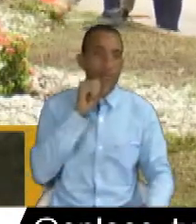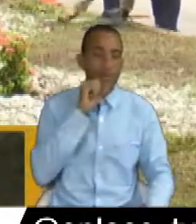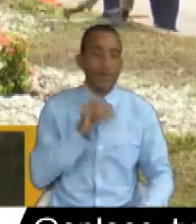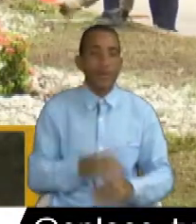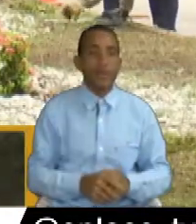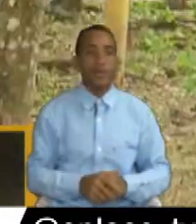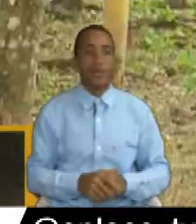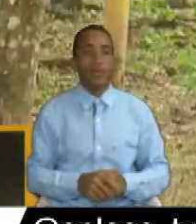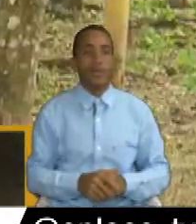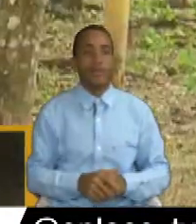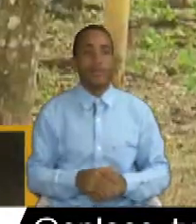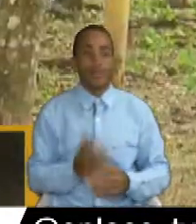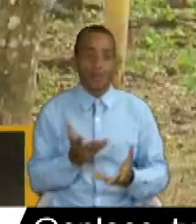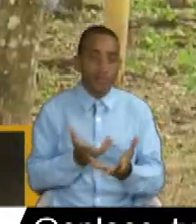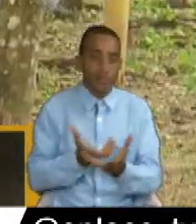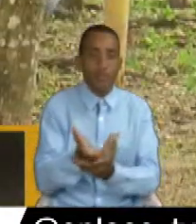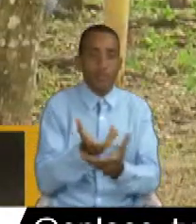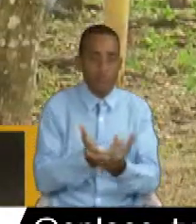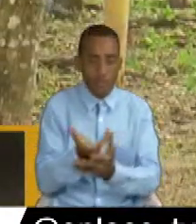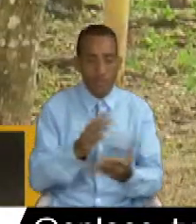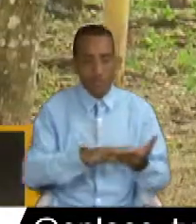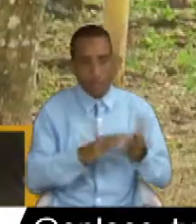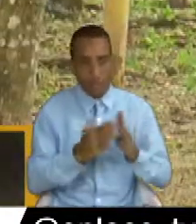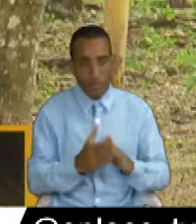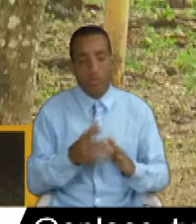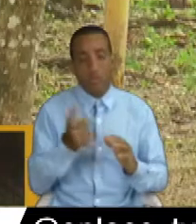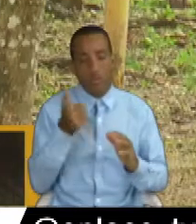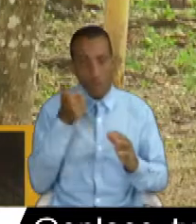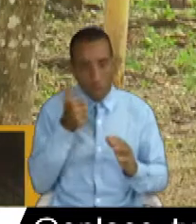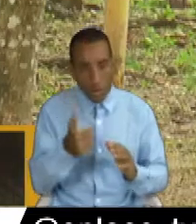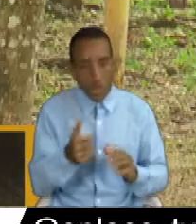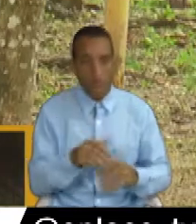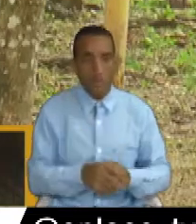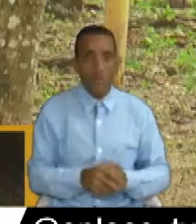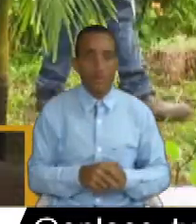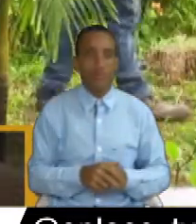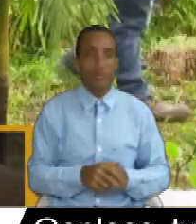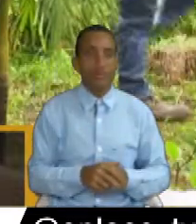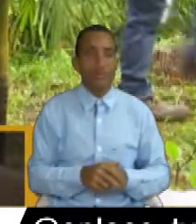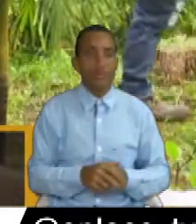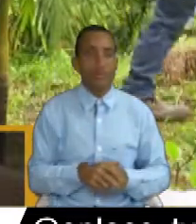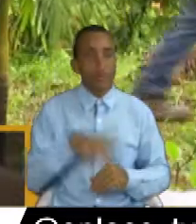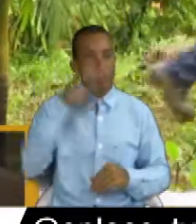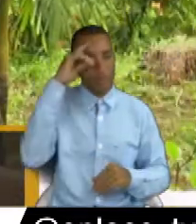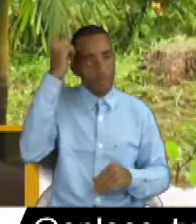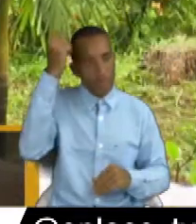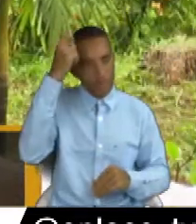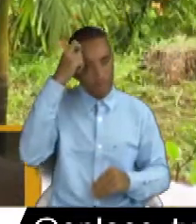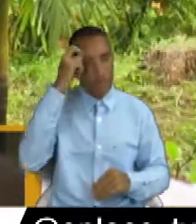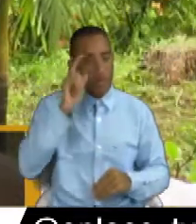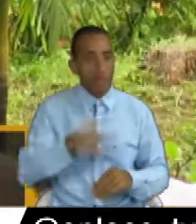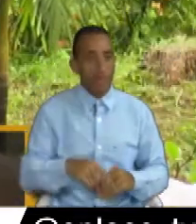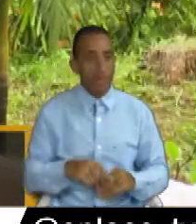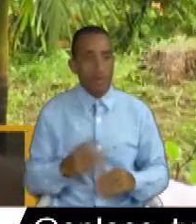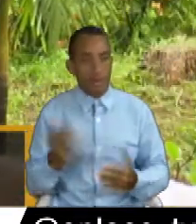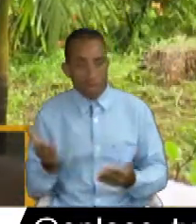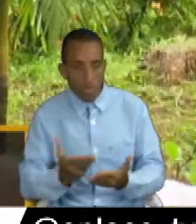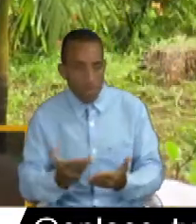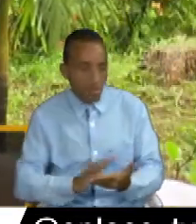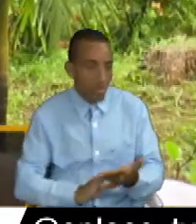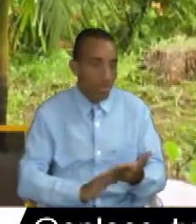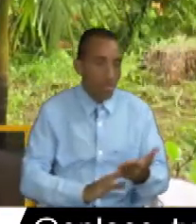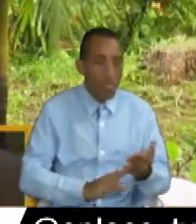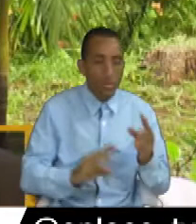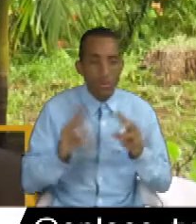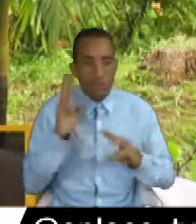hizo recomendaciones a la comunidad para mantener en buen estado este lugar y otros. Tener muy en cuenta que se están haciendo unos trabajos para embellecimiento de la